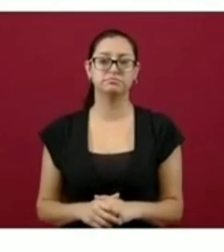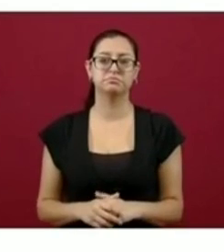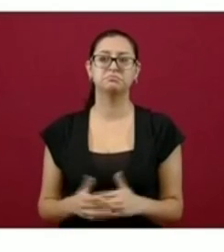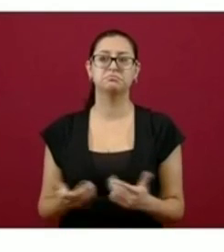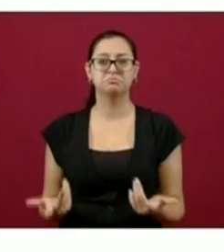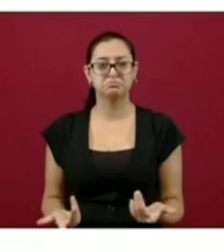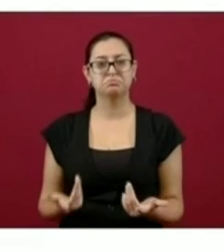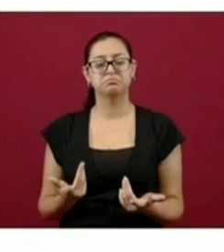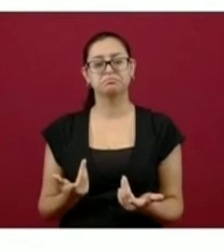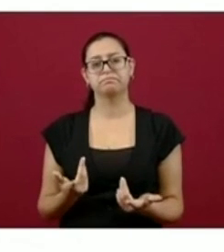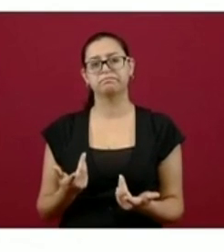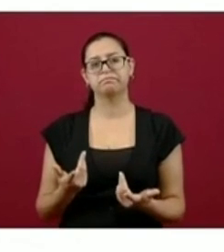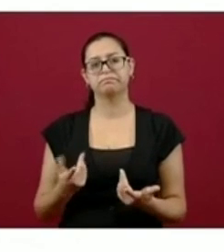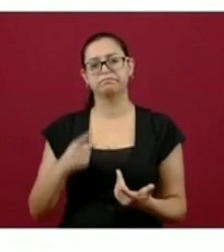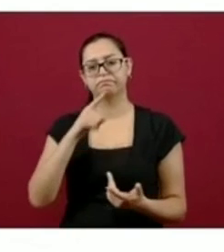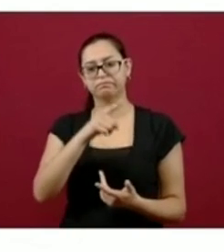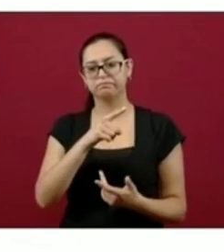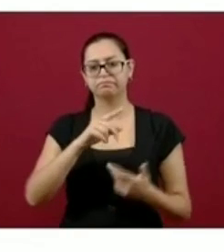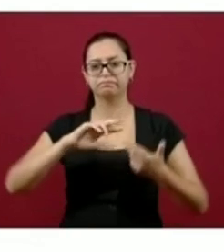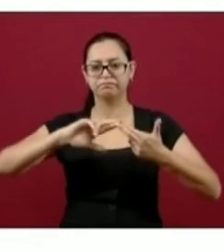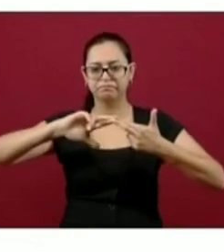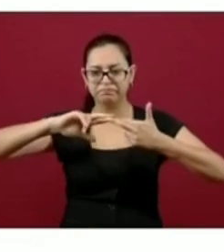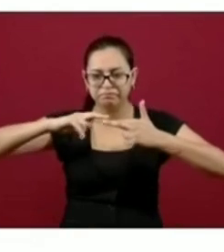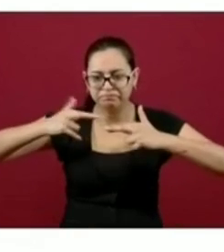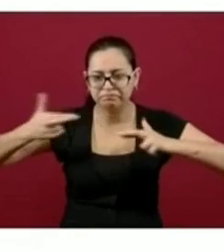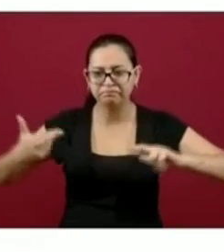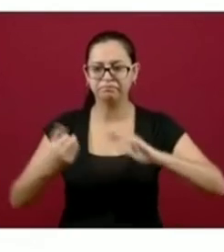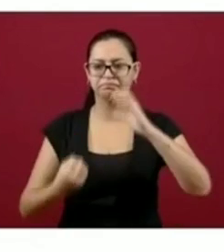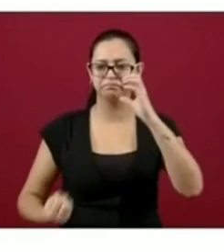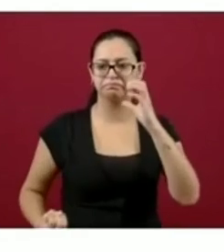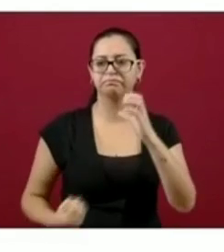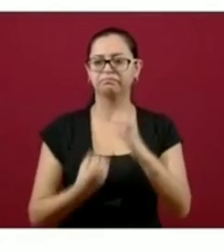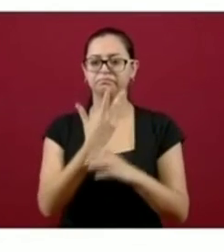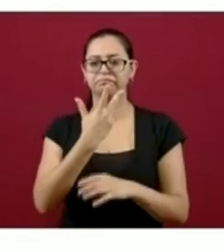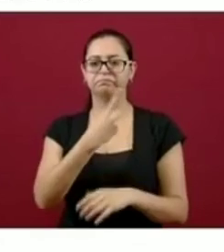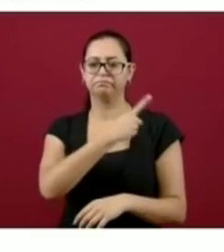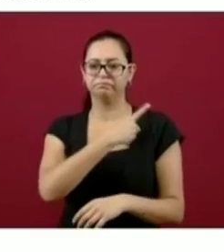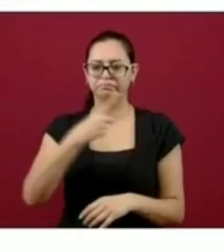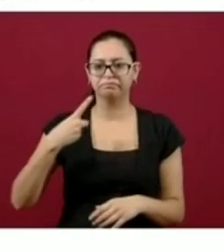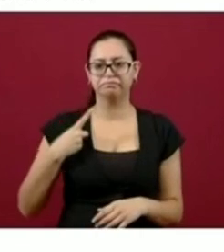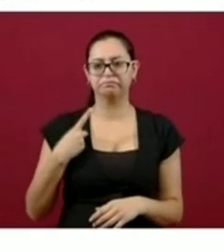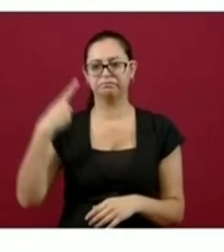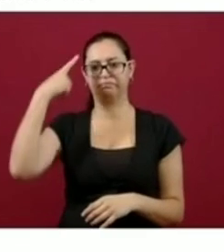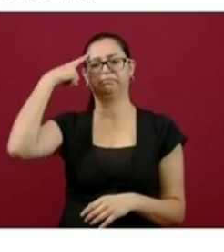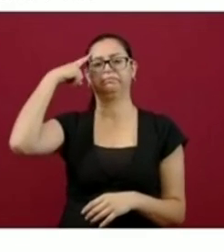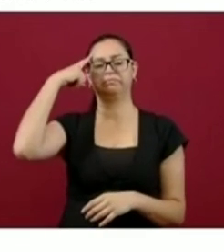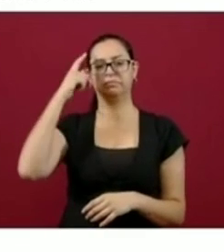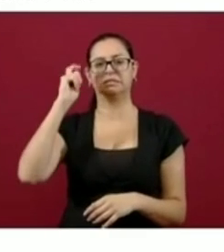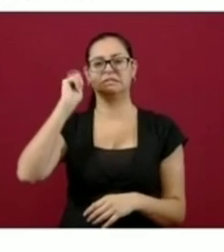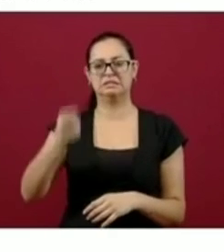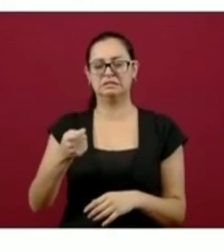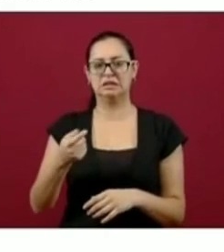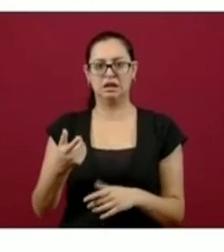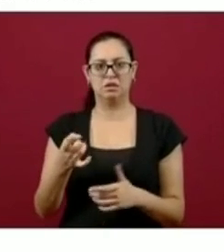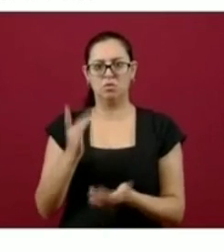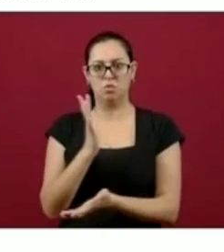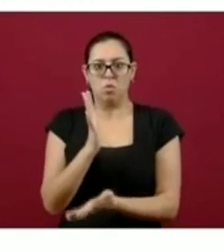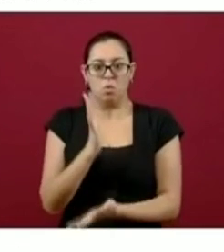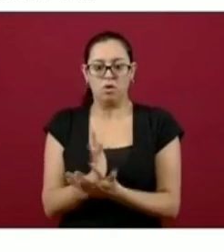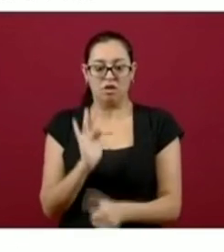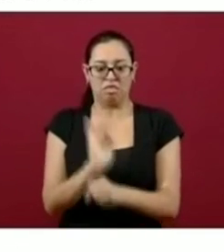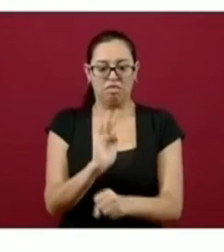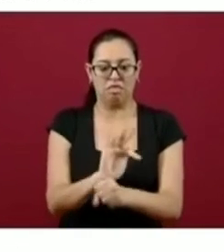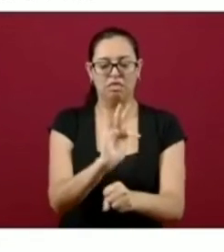nueva relación con la diáspora mexicana, empezando por cambiar la mentalidad defensiva por